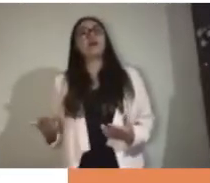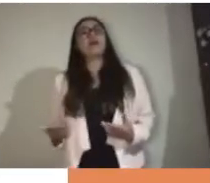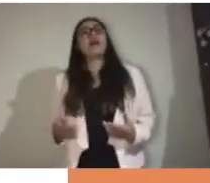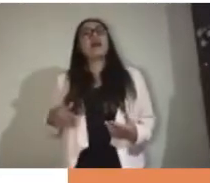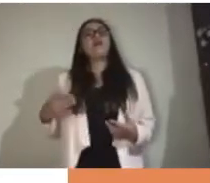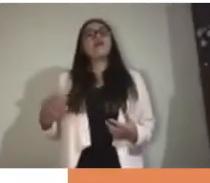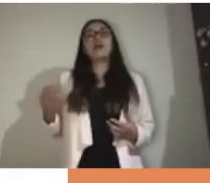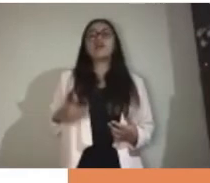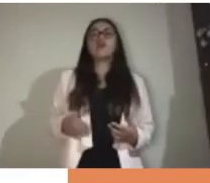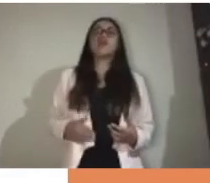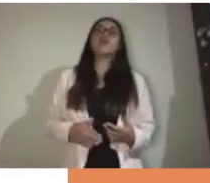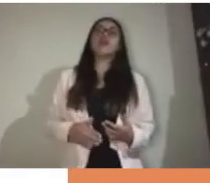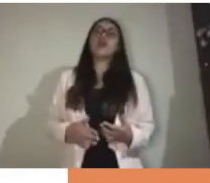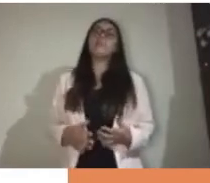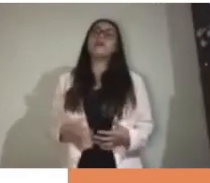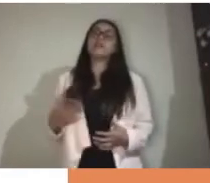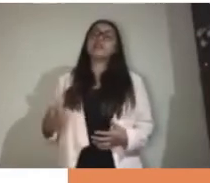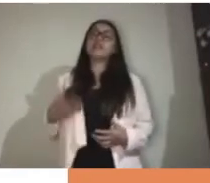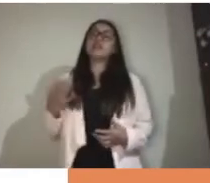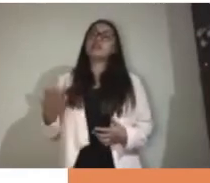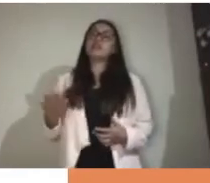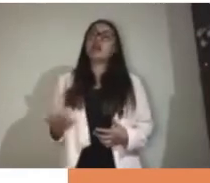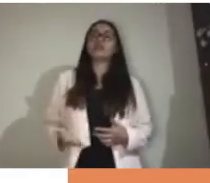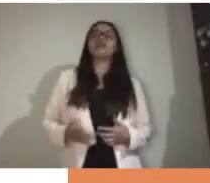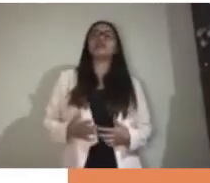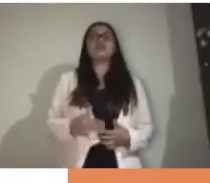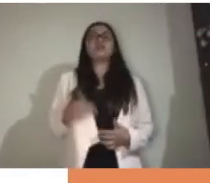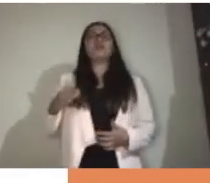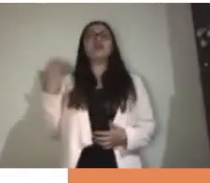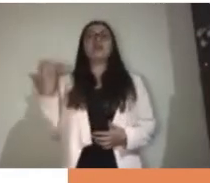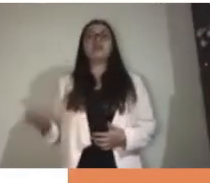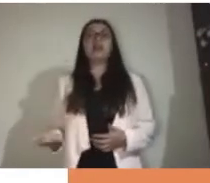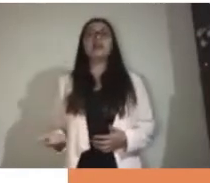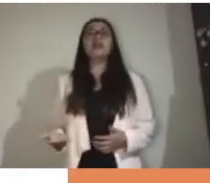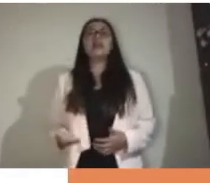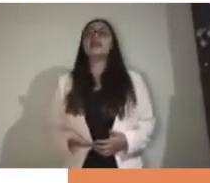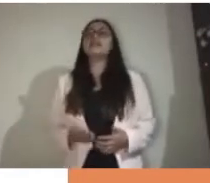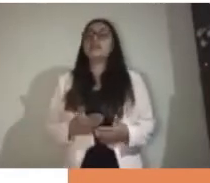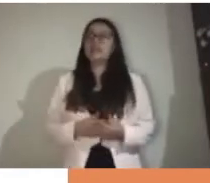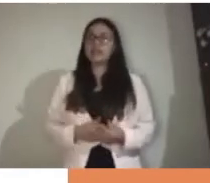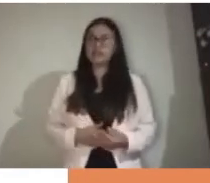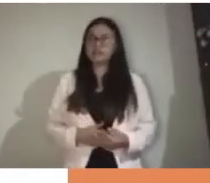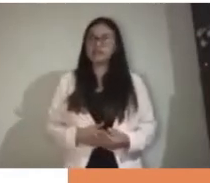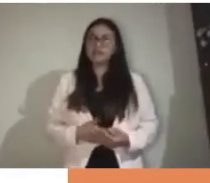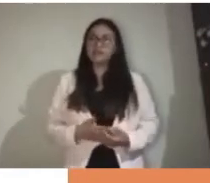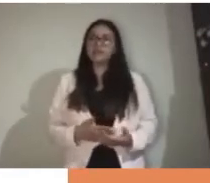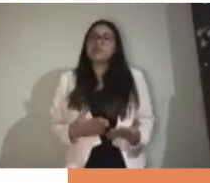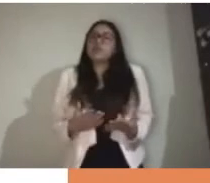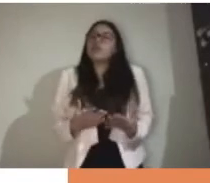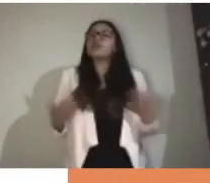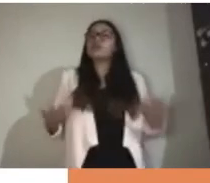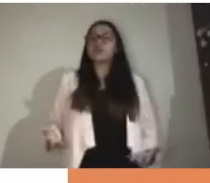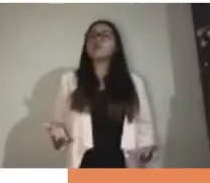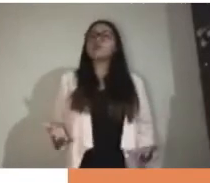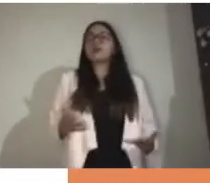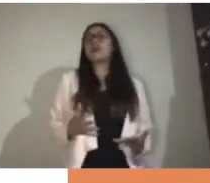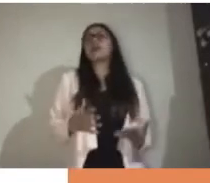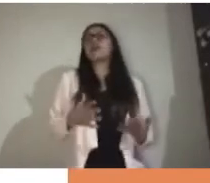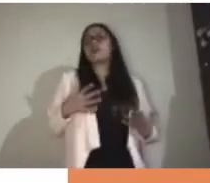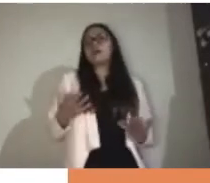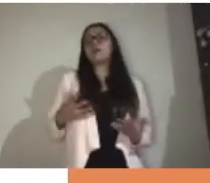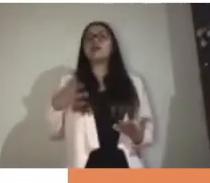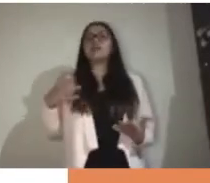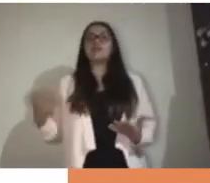menor a un año en pacientes diagnosticados con cáncer colorectal en Inglaterra. Lo escogimos